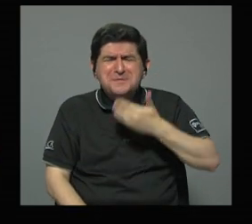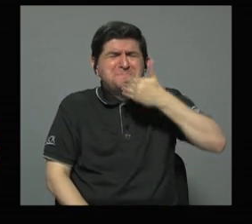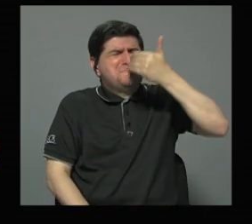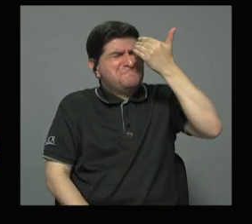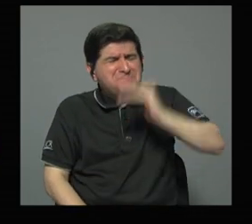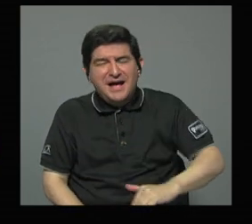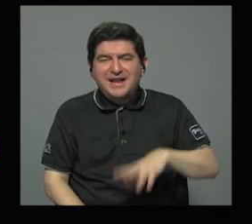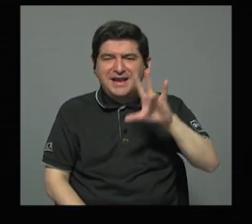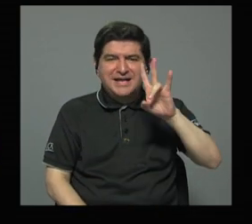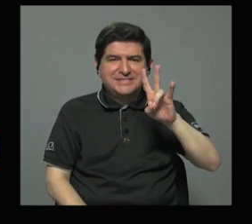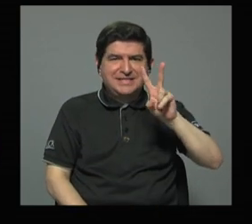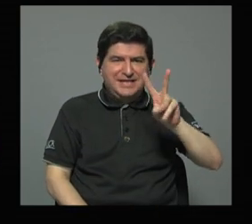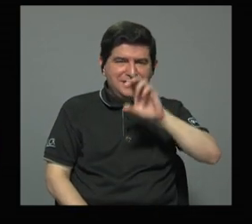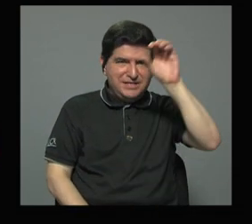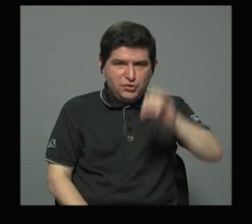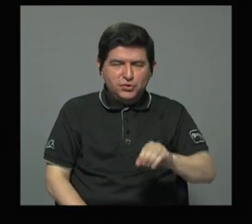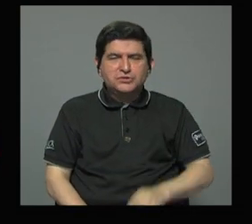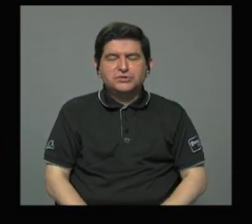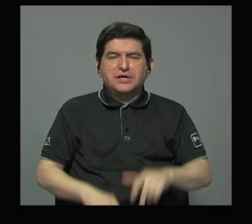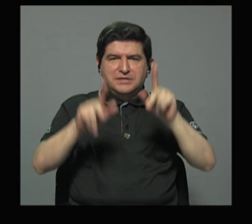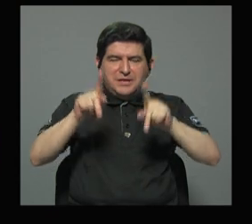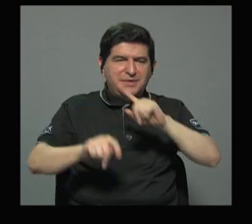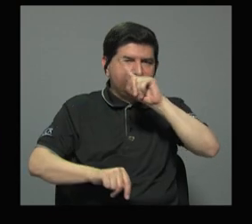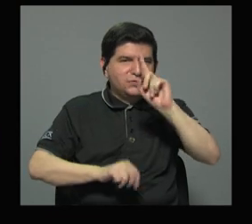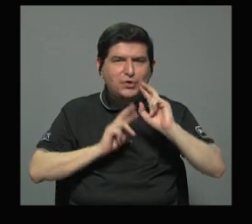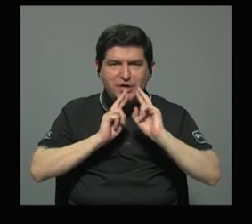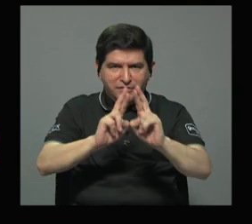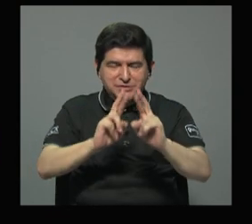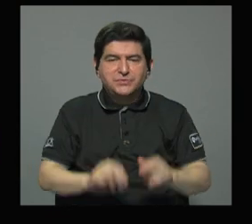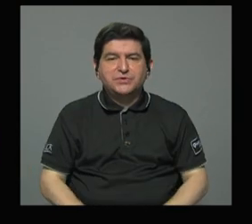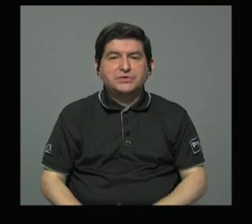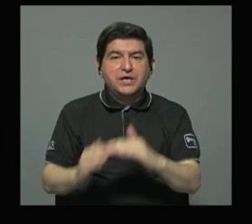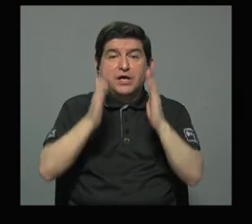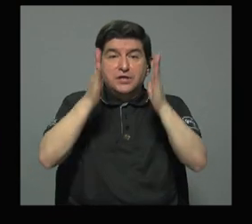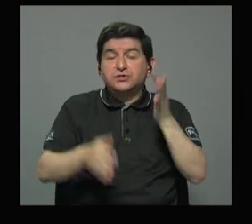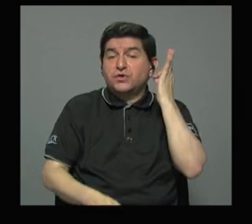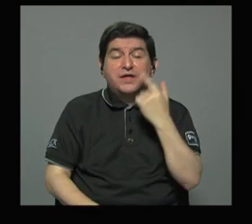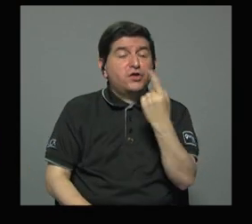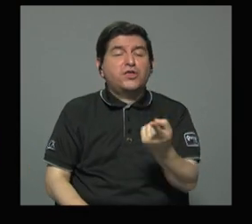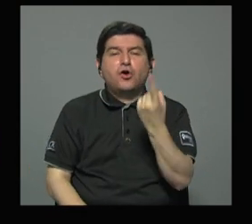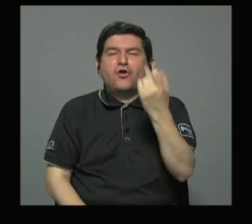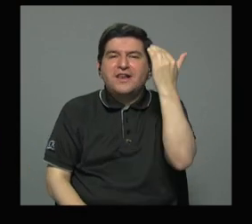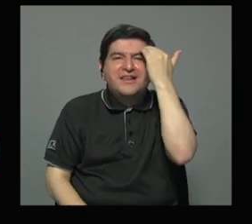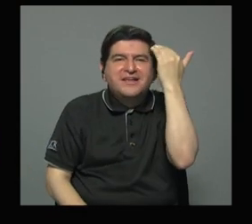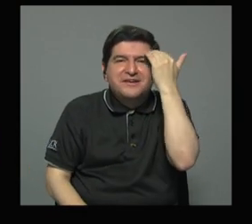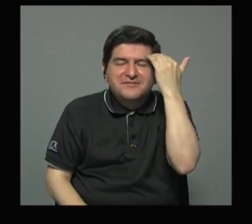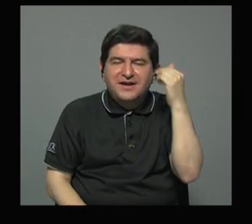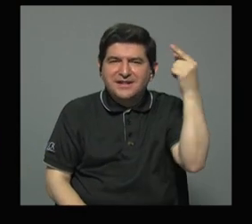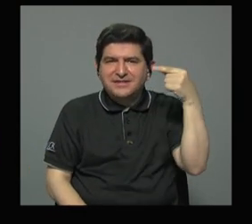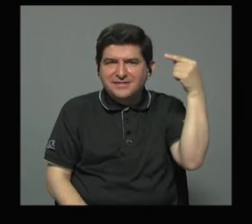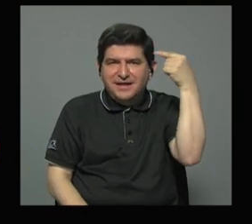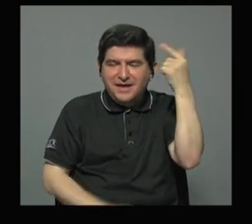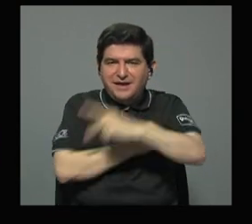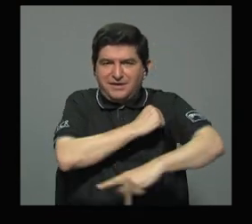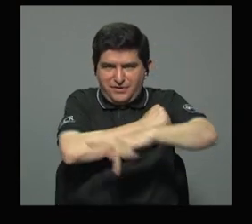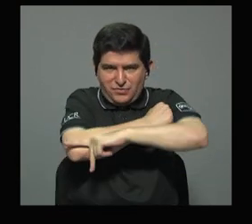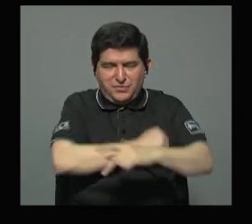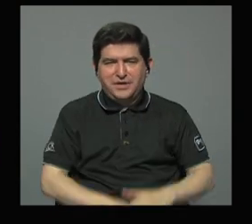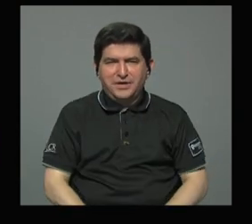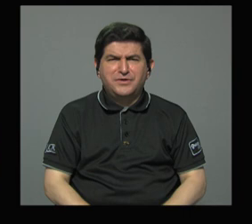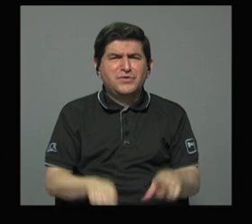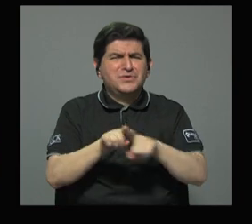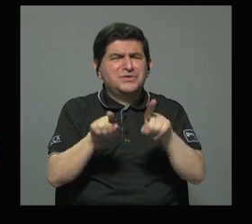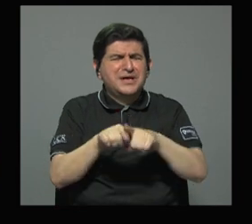con un 72% de las y los consultados. Una ciudadana indicó que le falta conocimiento en la gobernanza del país. Además,